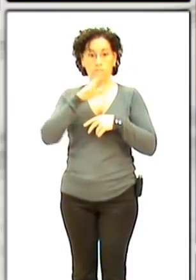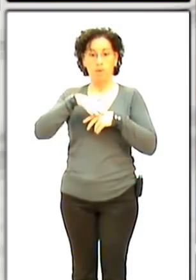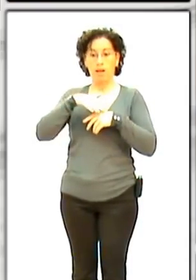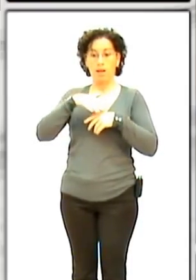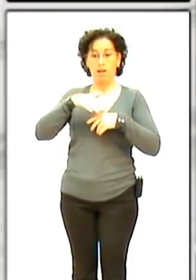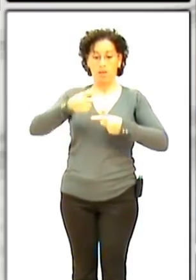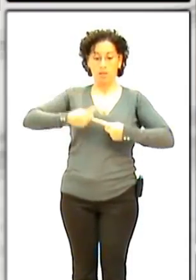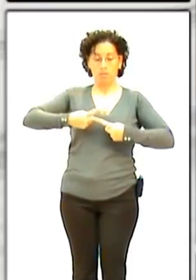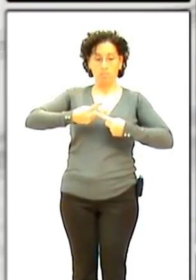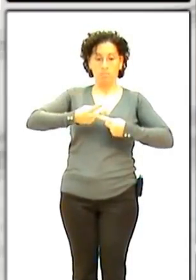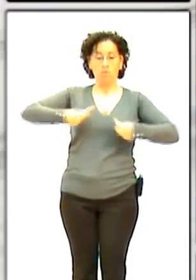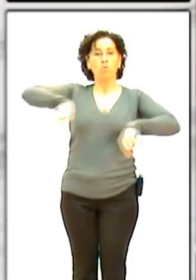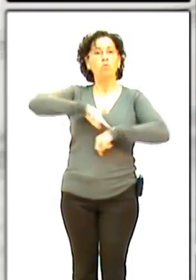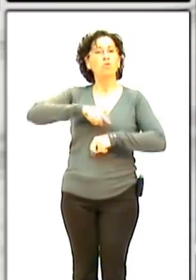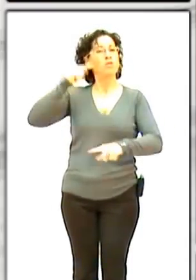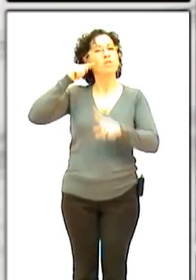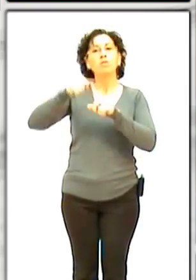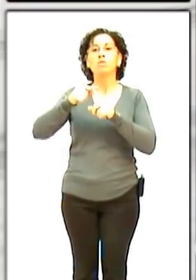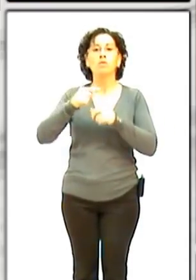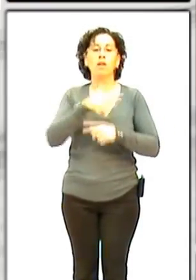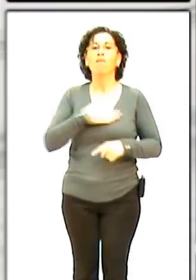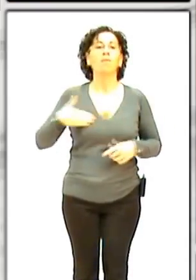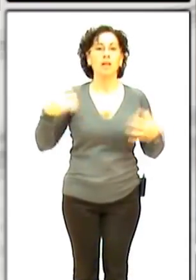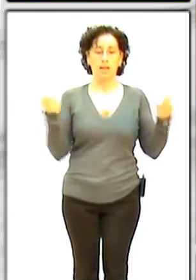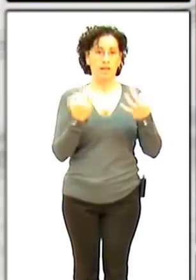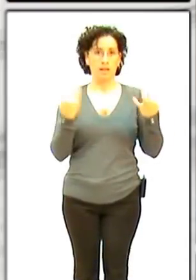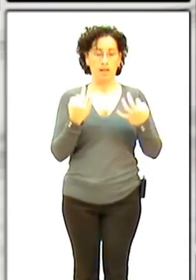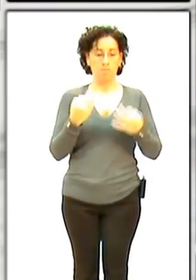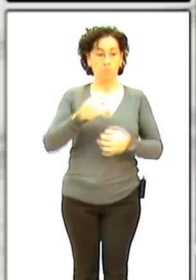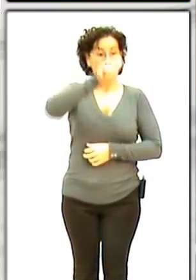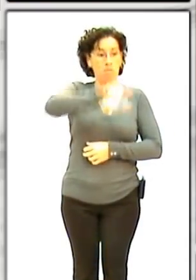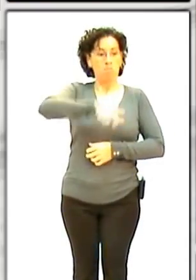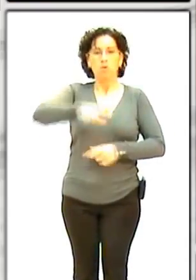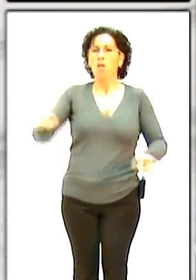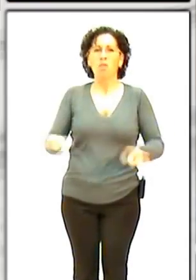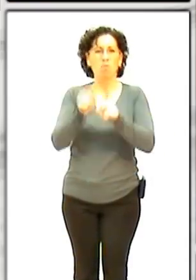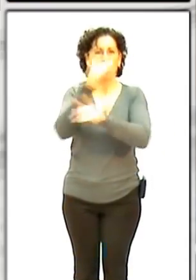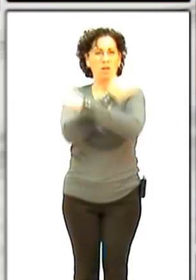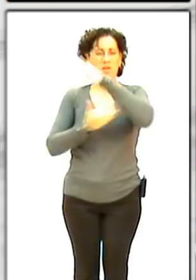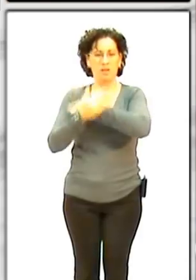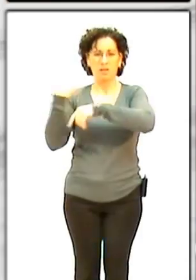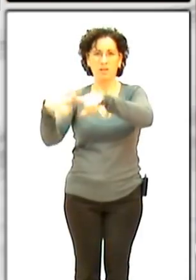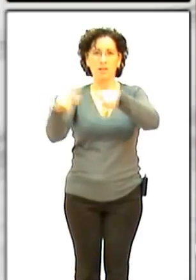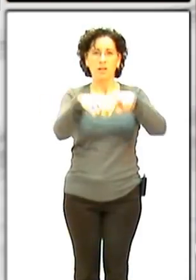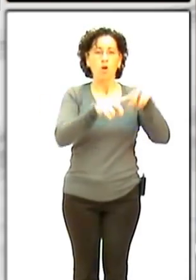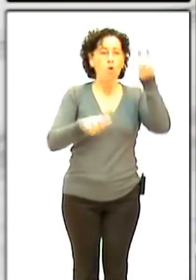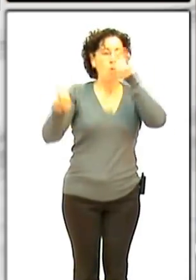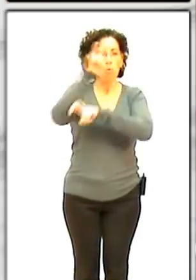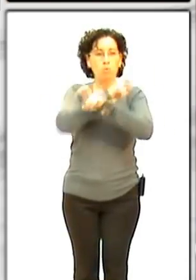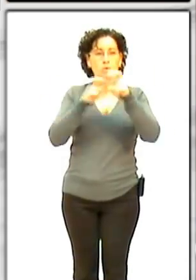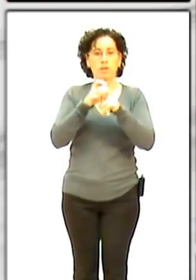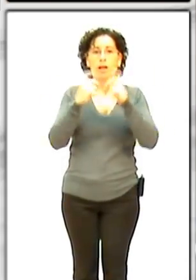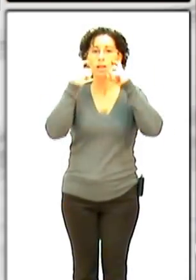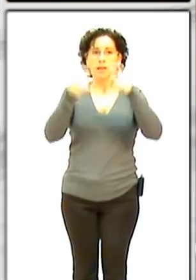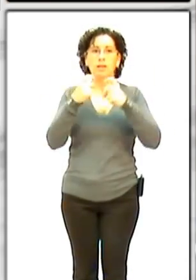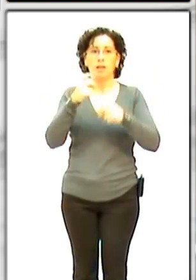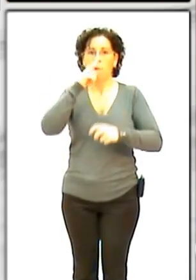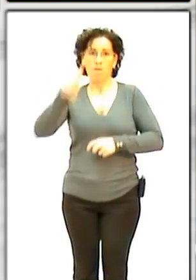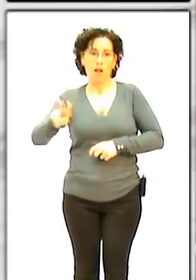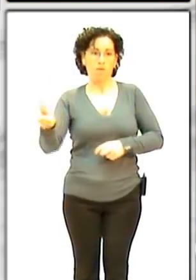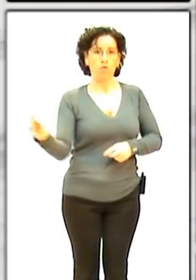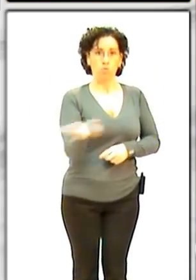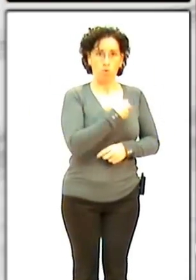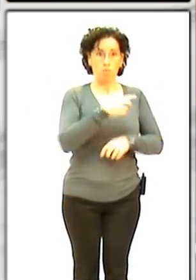nosotros queríamos que todas las personas con diferentes discapacidades, tratamos de abonar las máximas posibles,